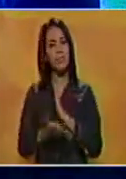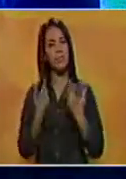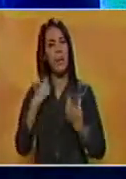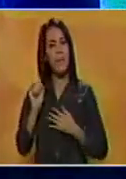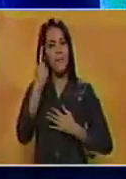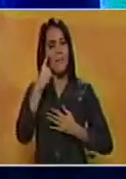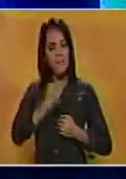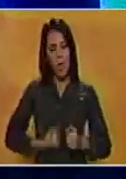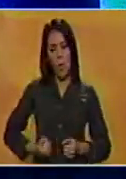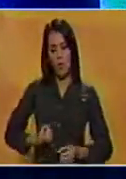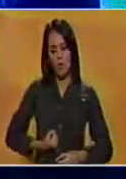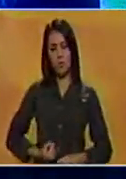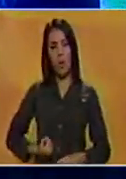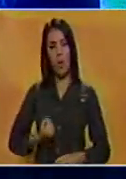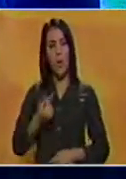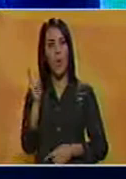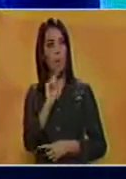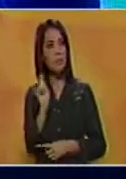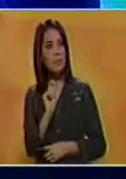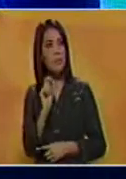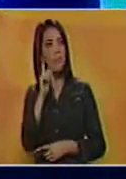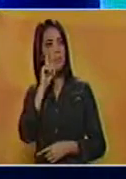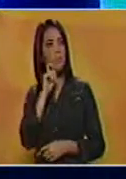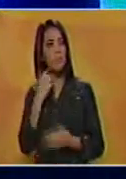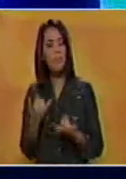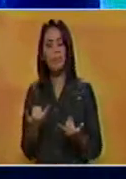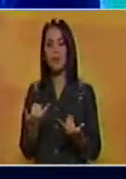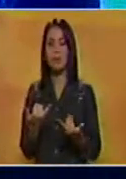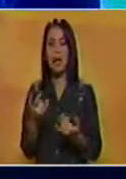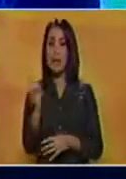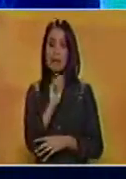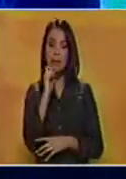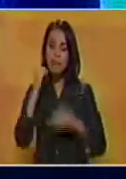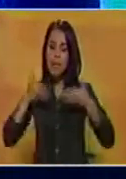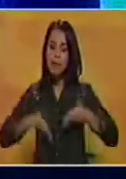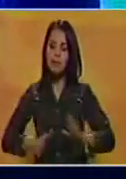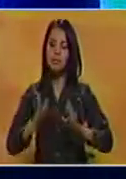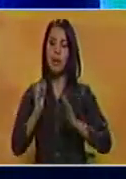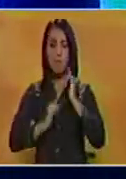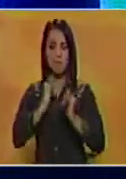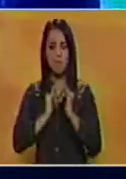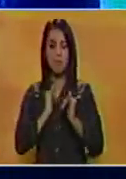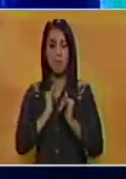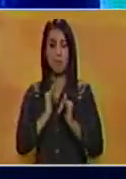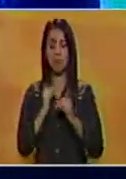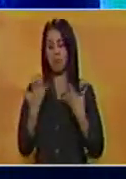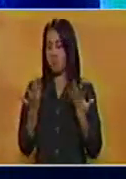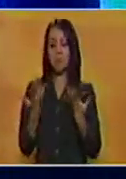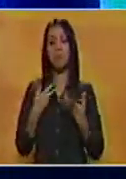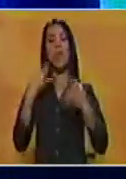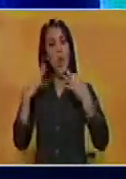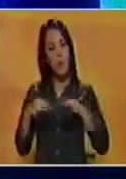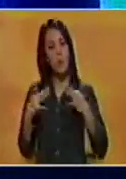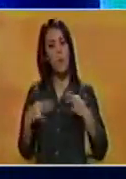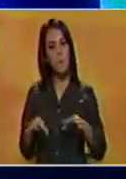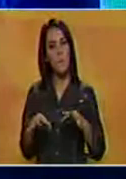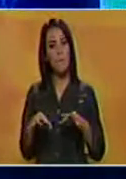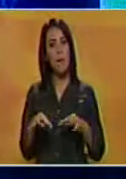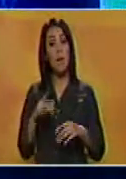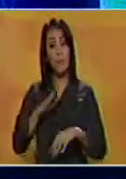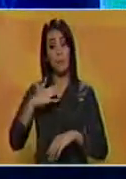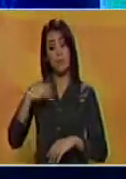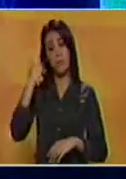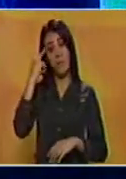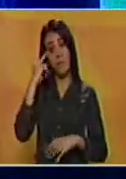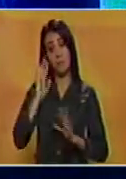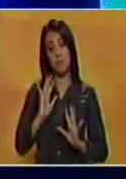primer chequeo? ¿Cuántas semanas de gestación tendré? ¿En qué mes nacerá mi bebé? Y es normal que esto suceda porque sabemos que somos